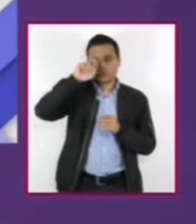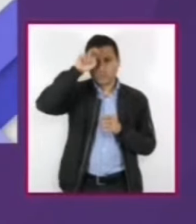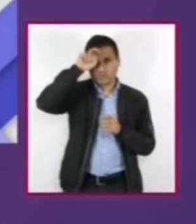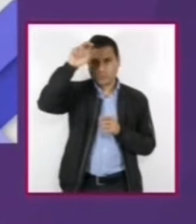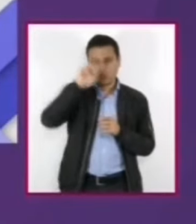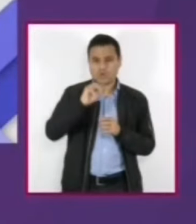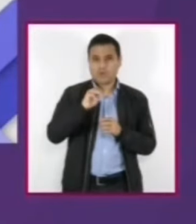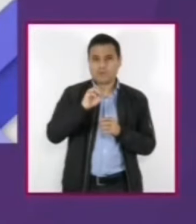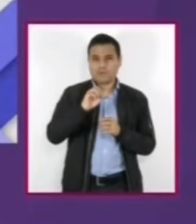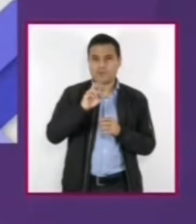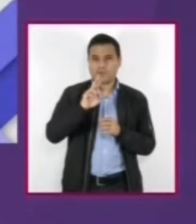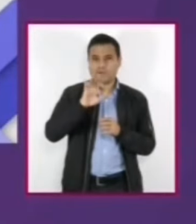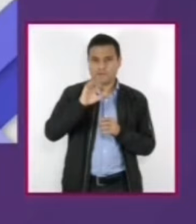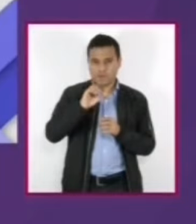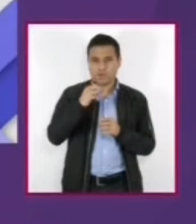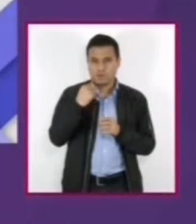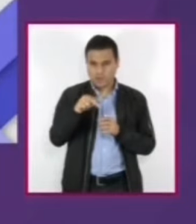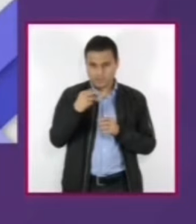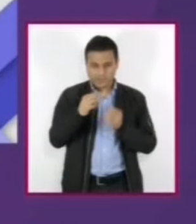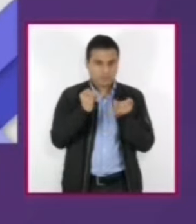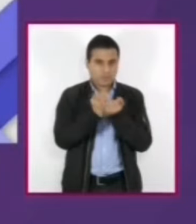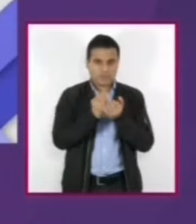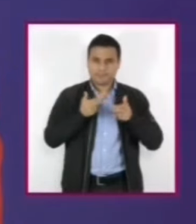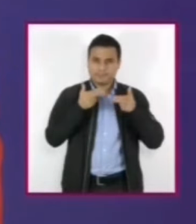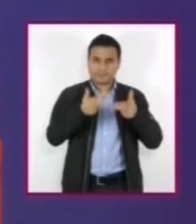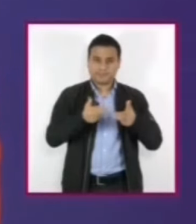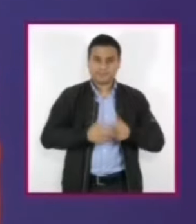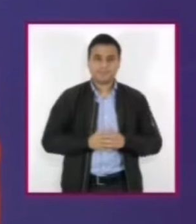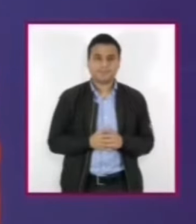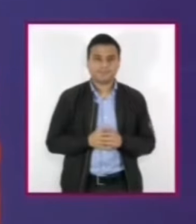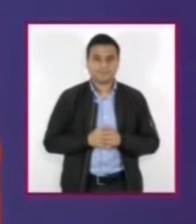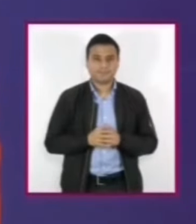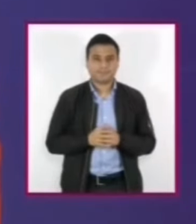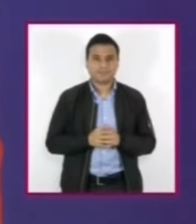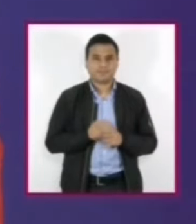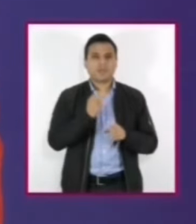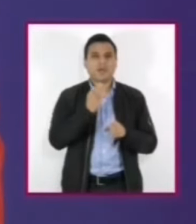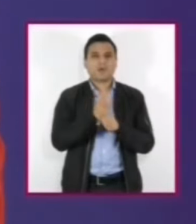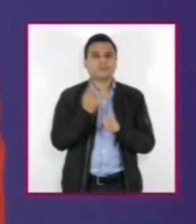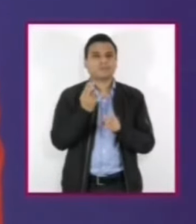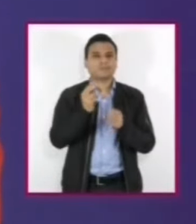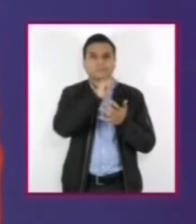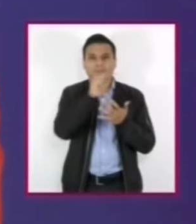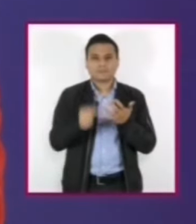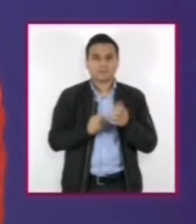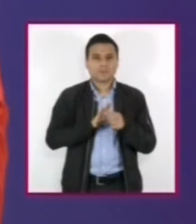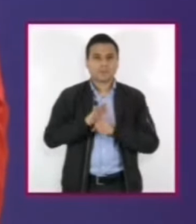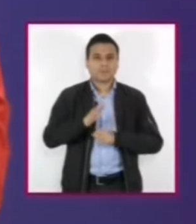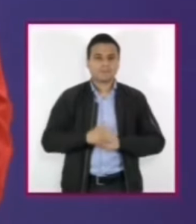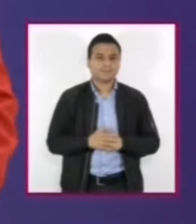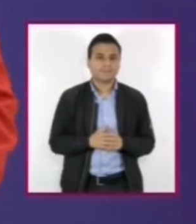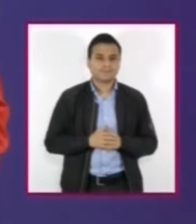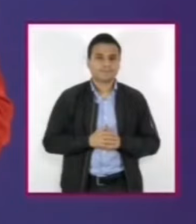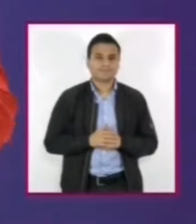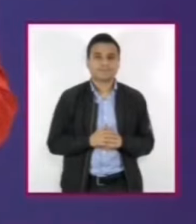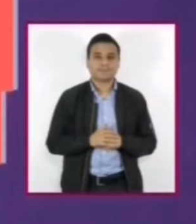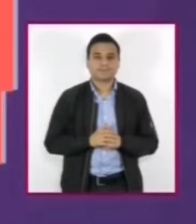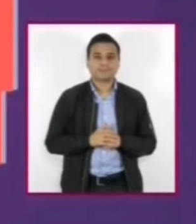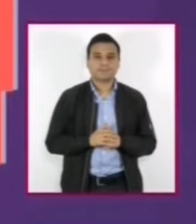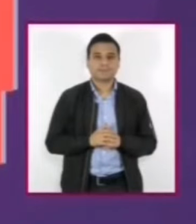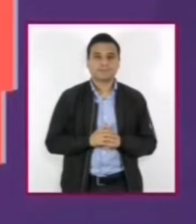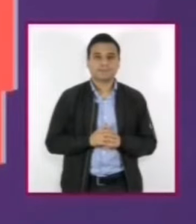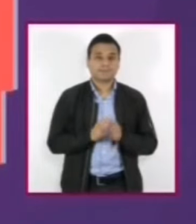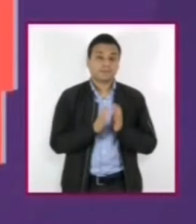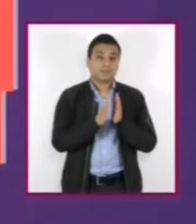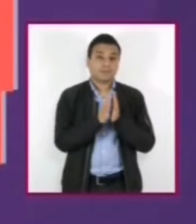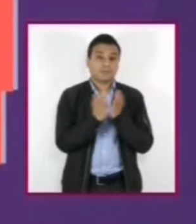médica en pacientes con enfermedades en fase terminal. Los materiales que vamos a utilizar en esta sesión son los siguientes: